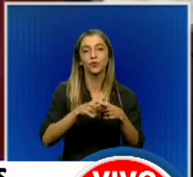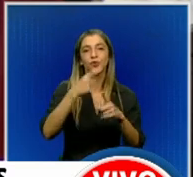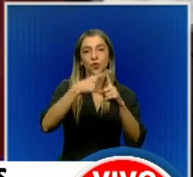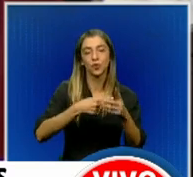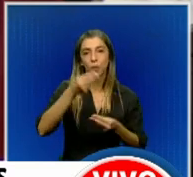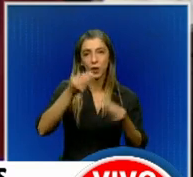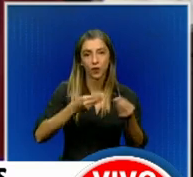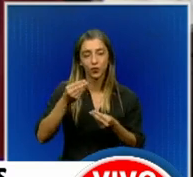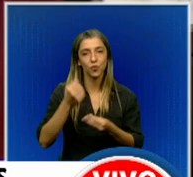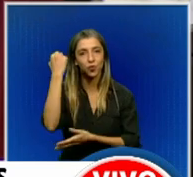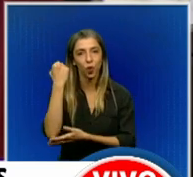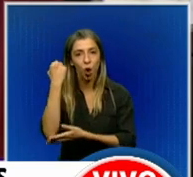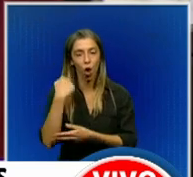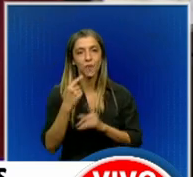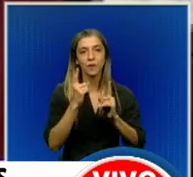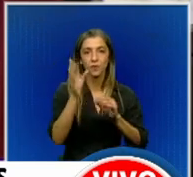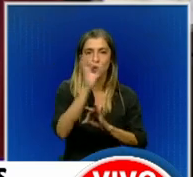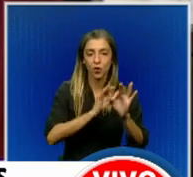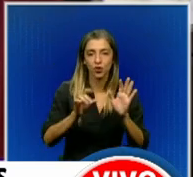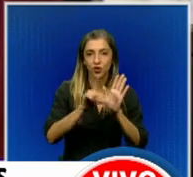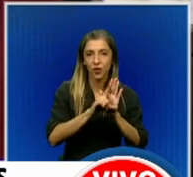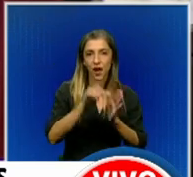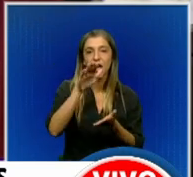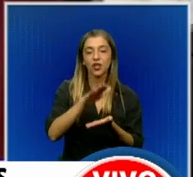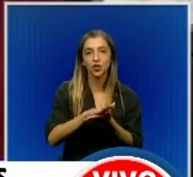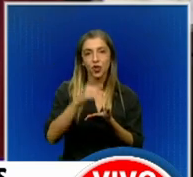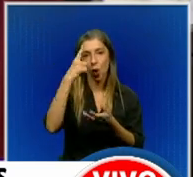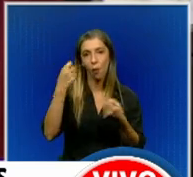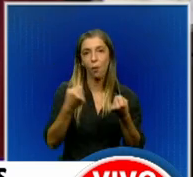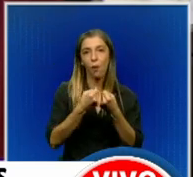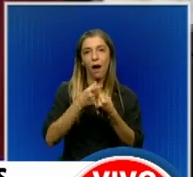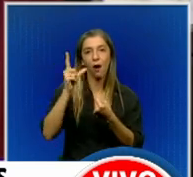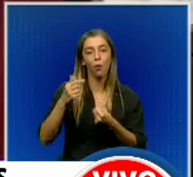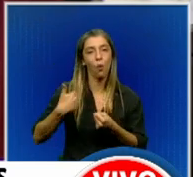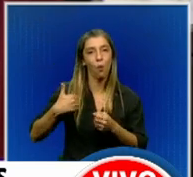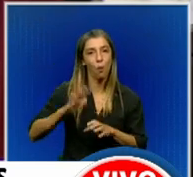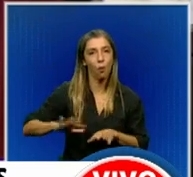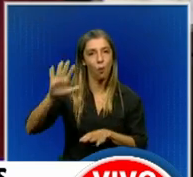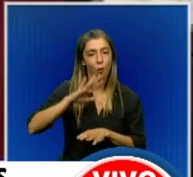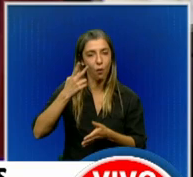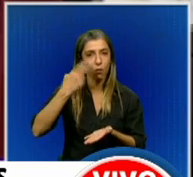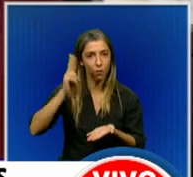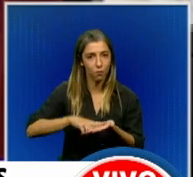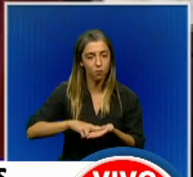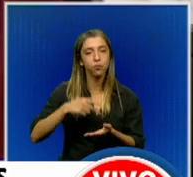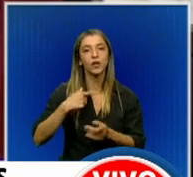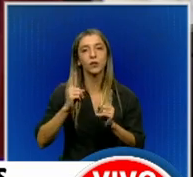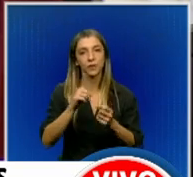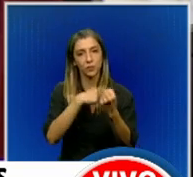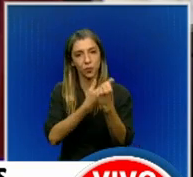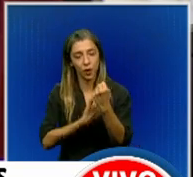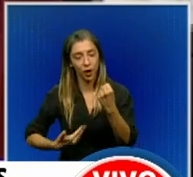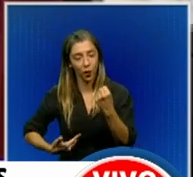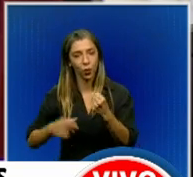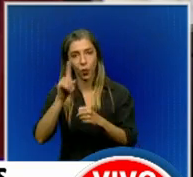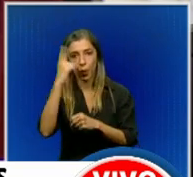recaído en el proyecto de ley sobre el consenso fiscal suscripto por el poder ejecutivo nacional y